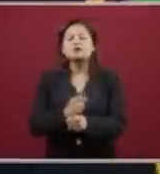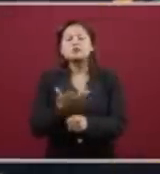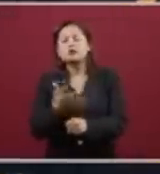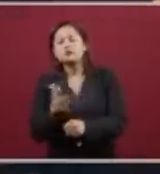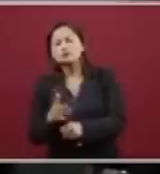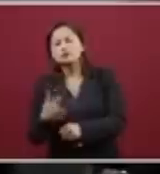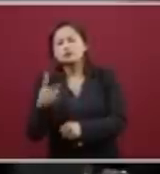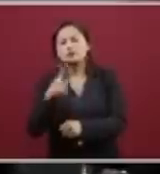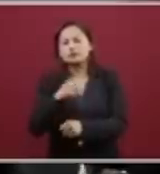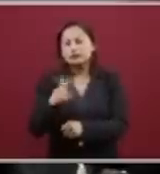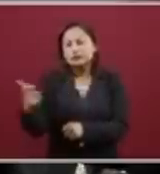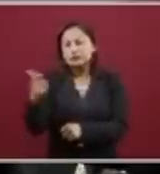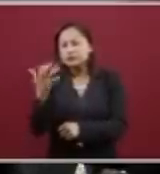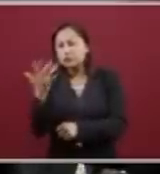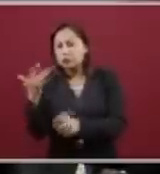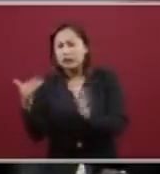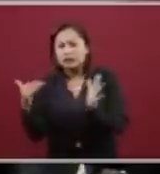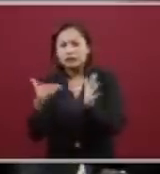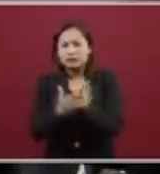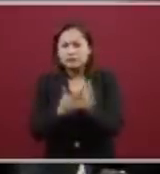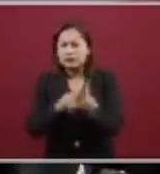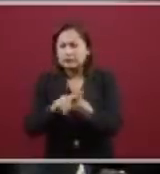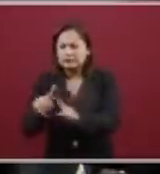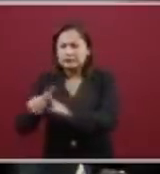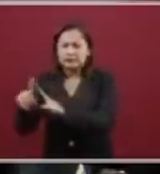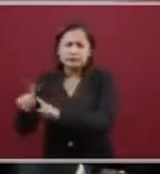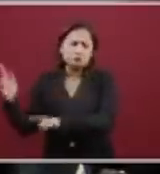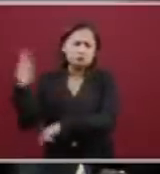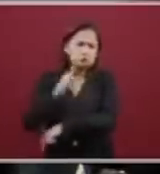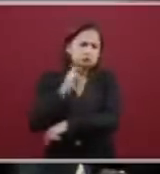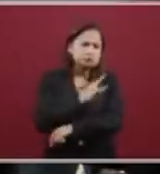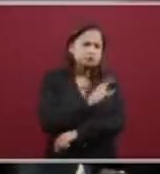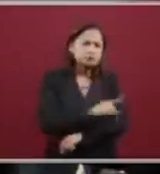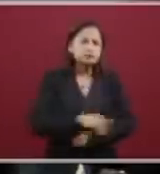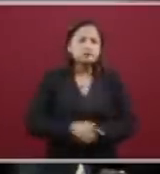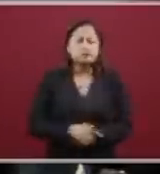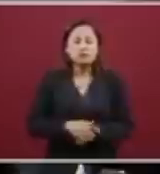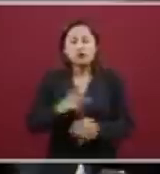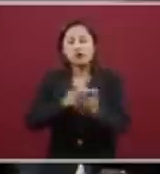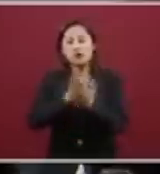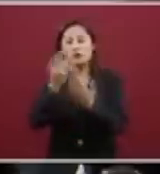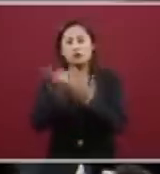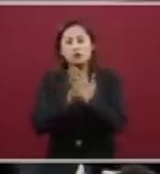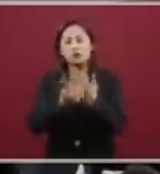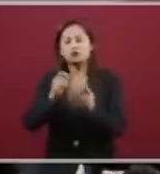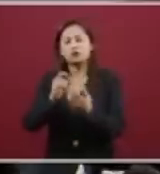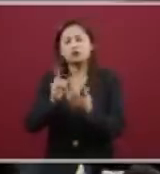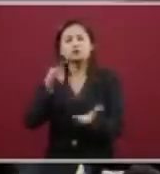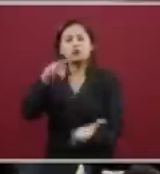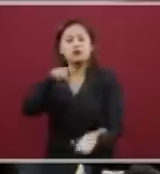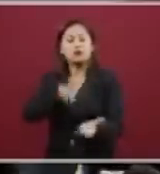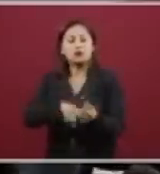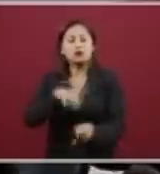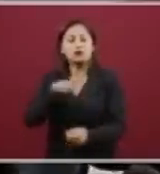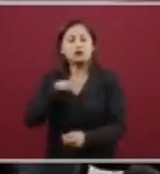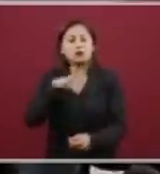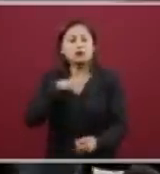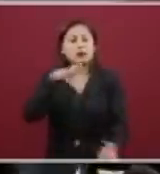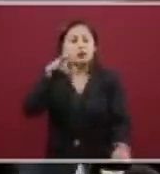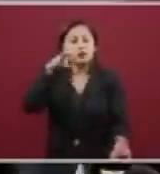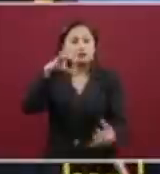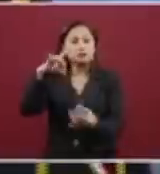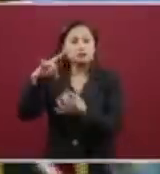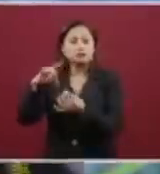operaciones hablábamos también de que el proyecto incluye una interconexión vial de 46